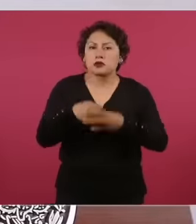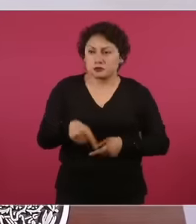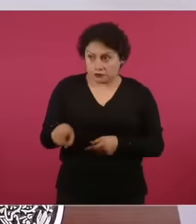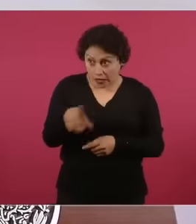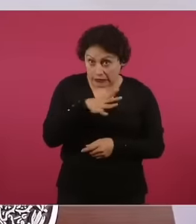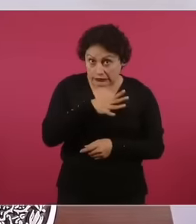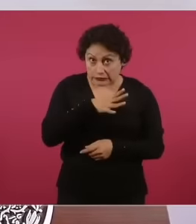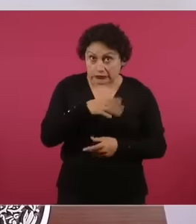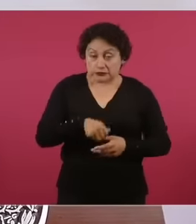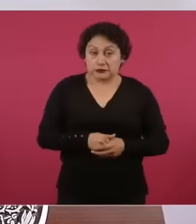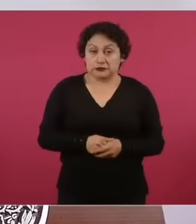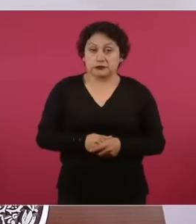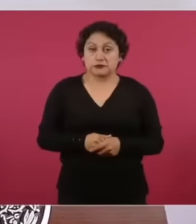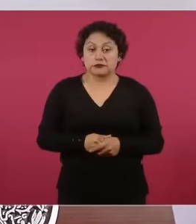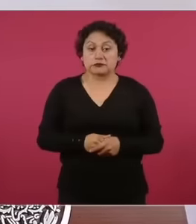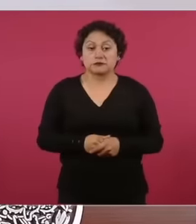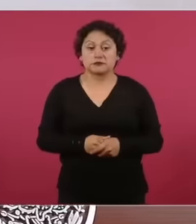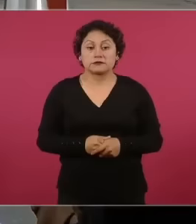ahí?